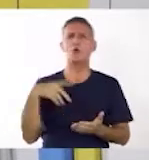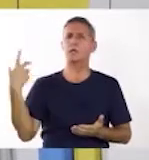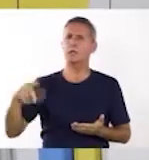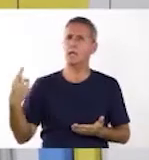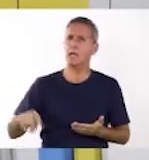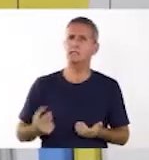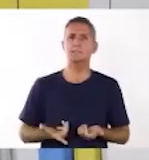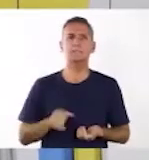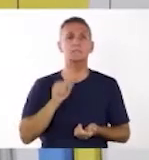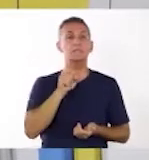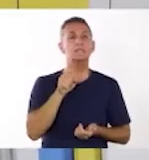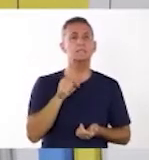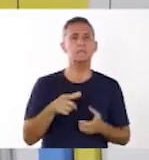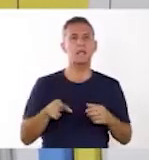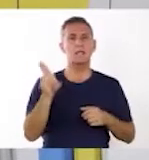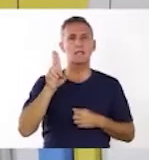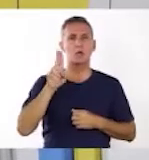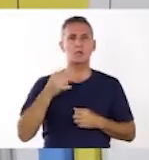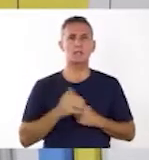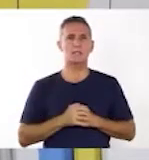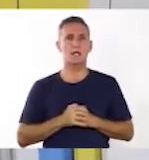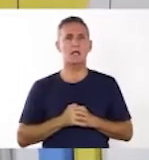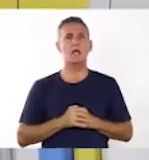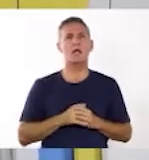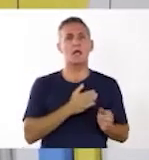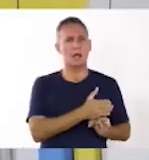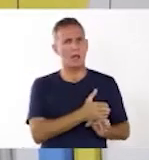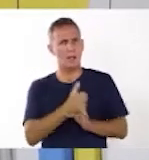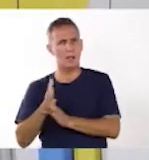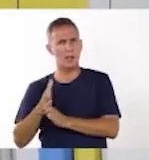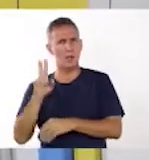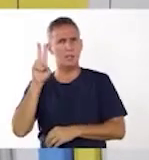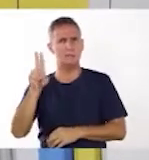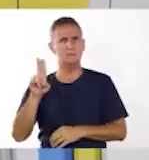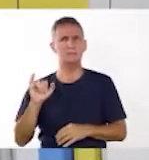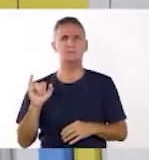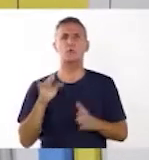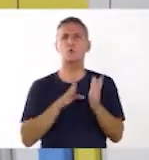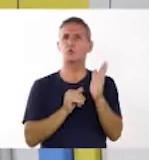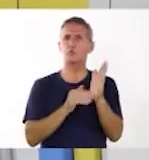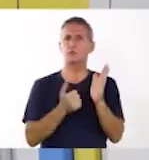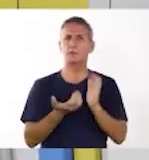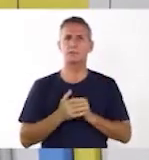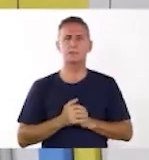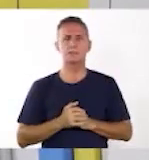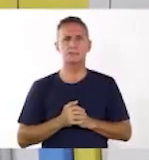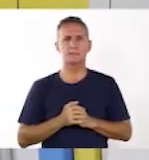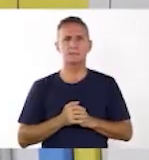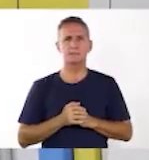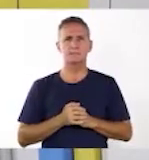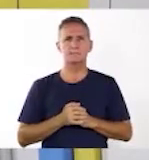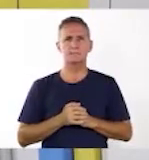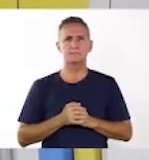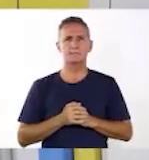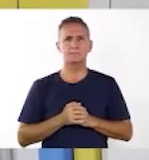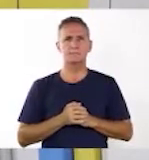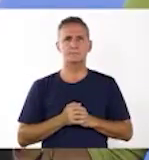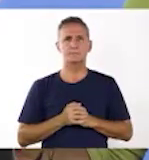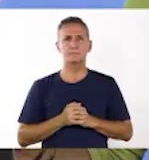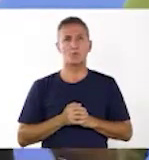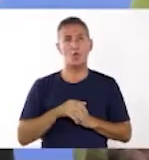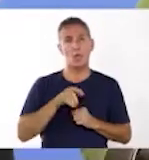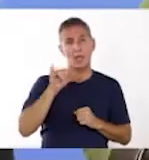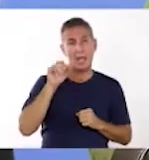vamos a poner algunos ejercicios de esta unidad. Bien, vamos a pasar ahora al segundo semestre.